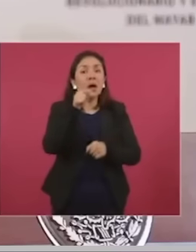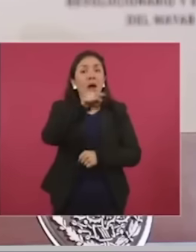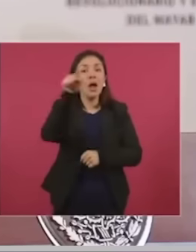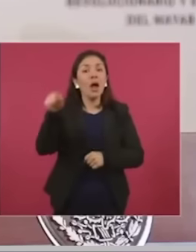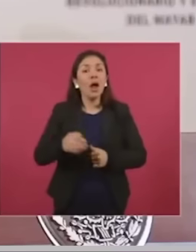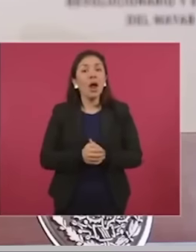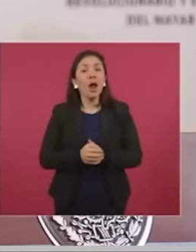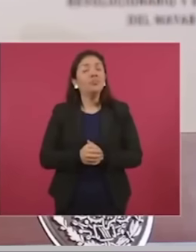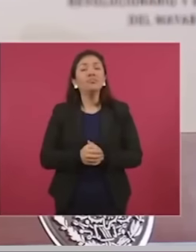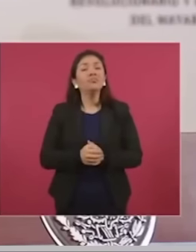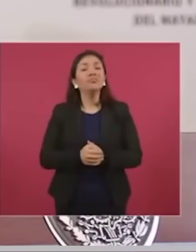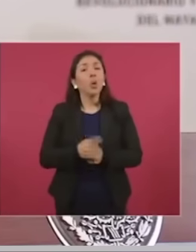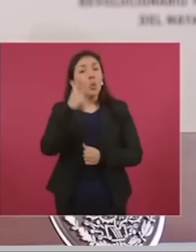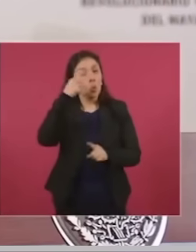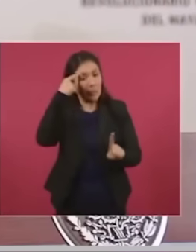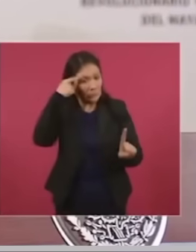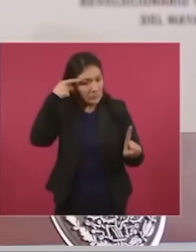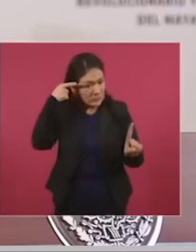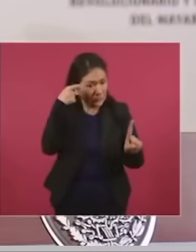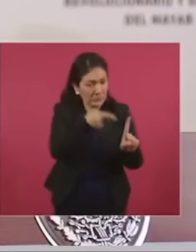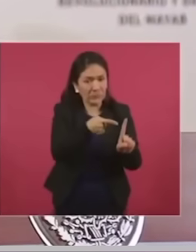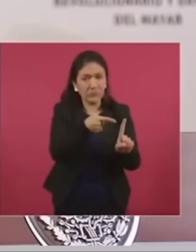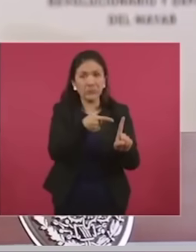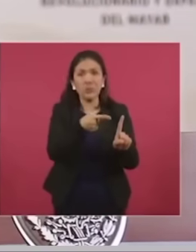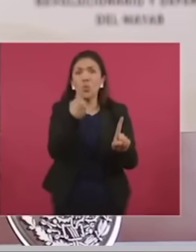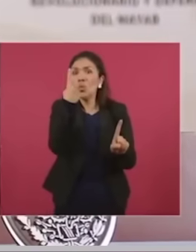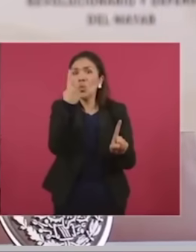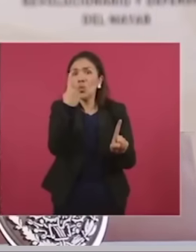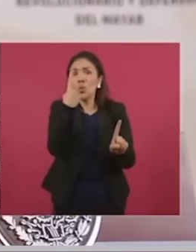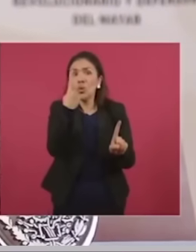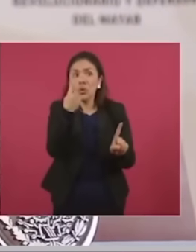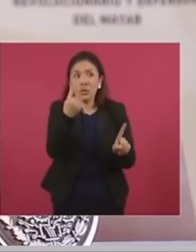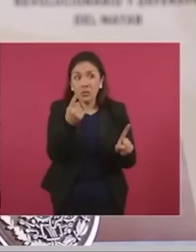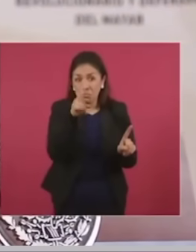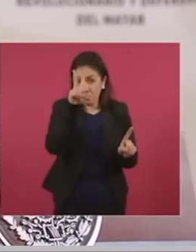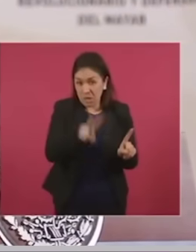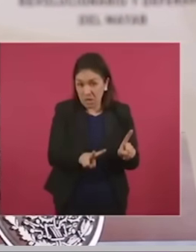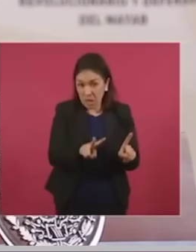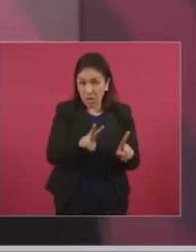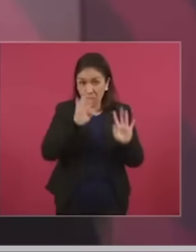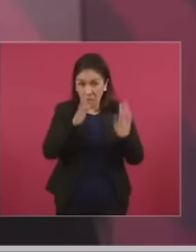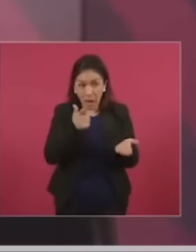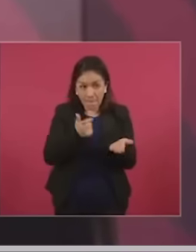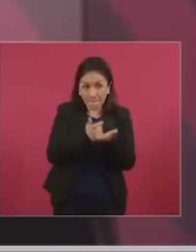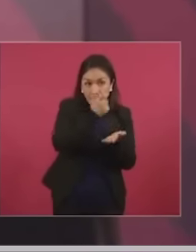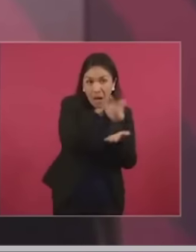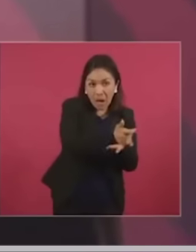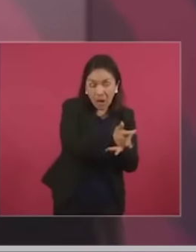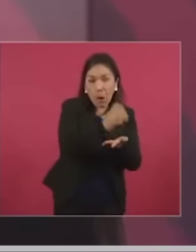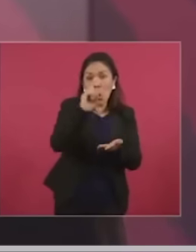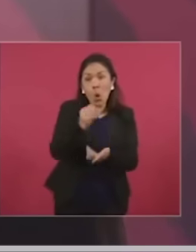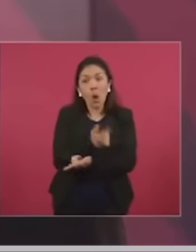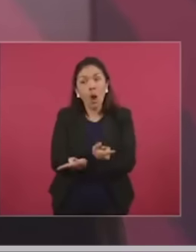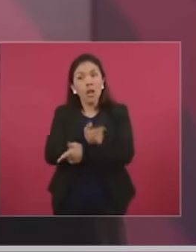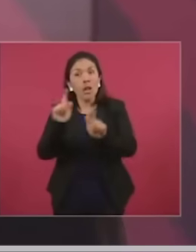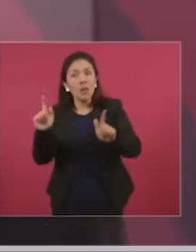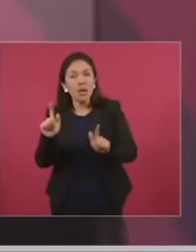¿sí?, se enfrascan en eso, si fue rescate o fue liberación.